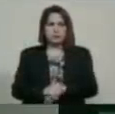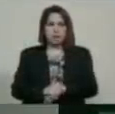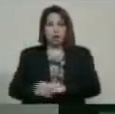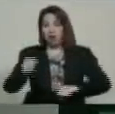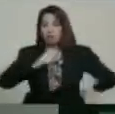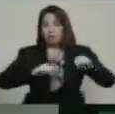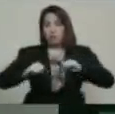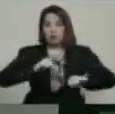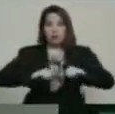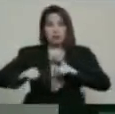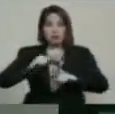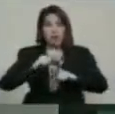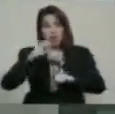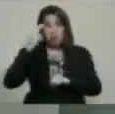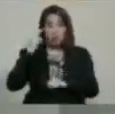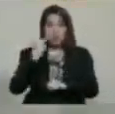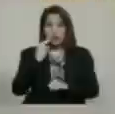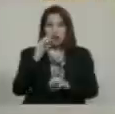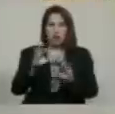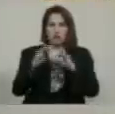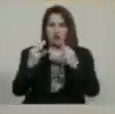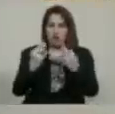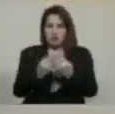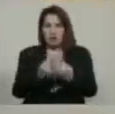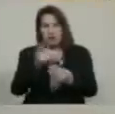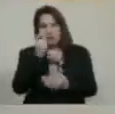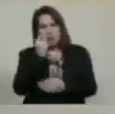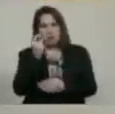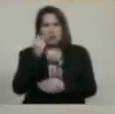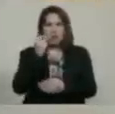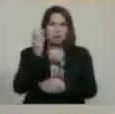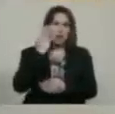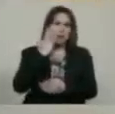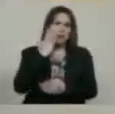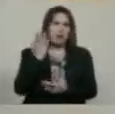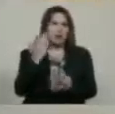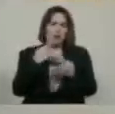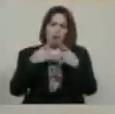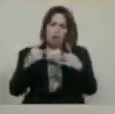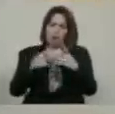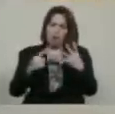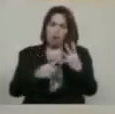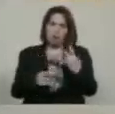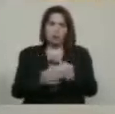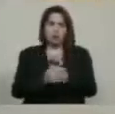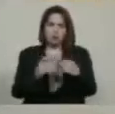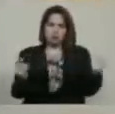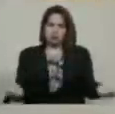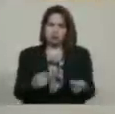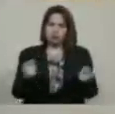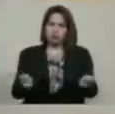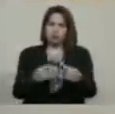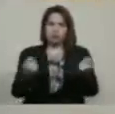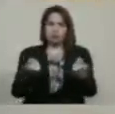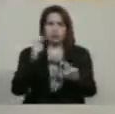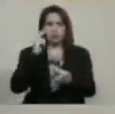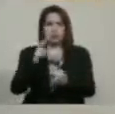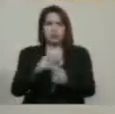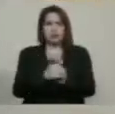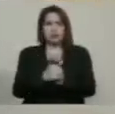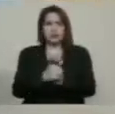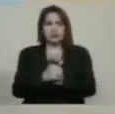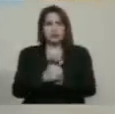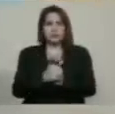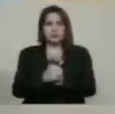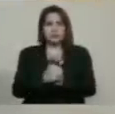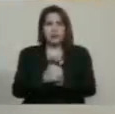movimiento bolivariano de familias, padres, madres, representantes, impulsando, mira, uniendo lo